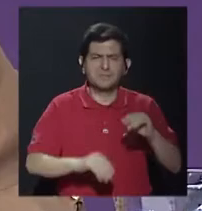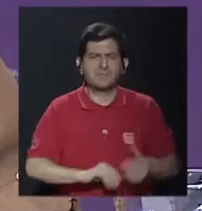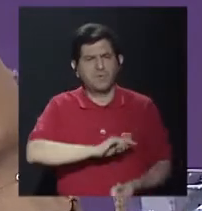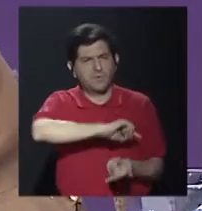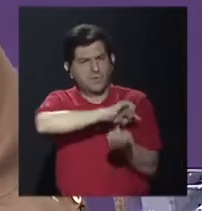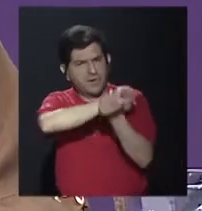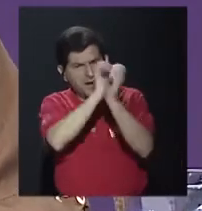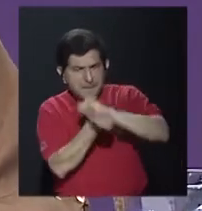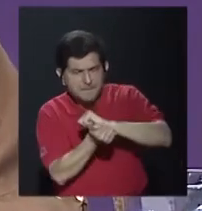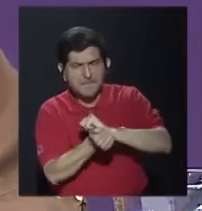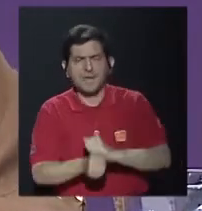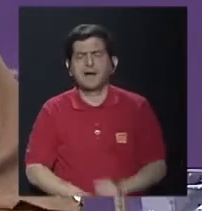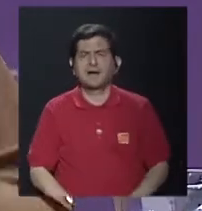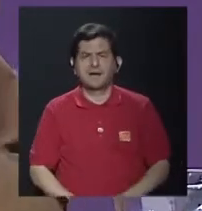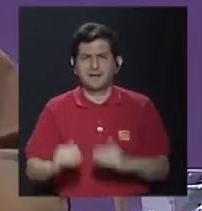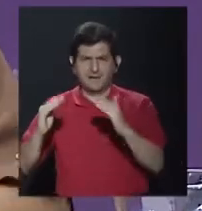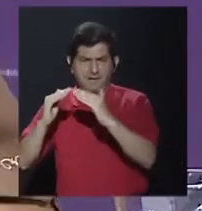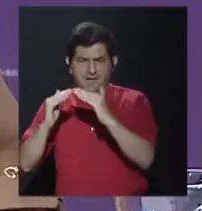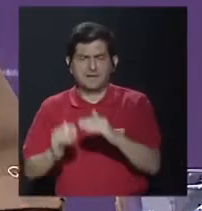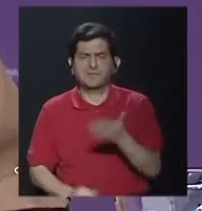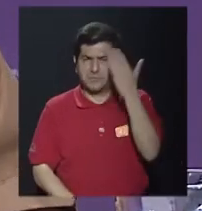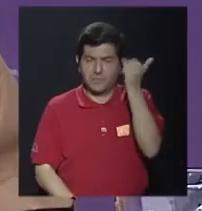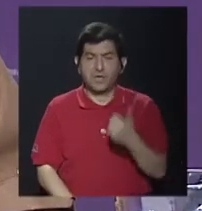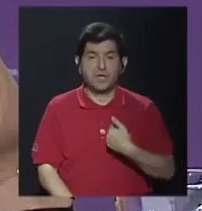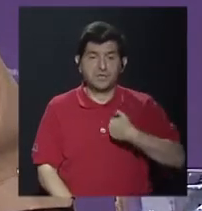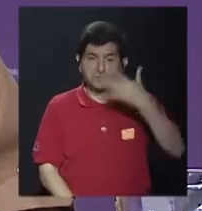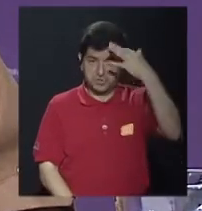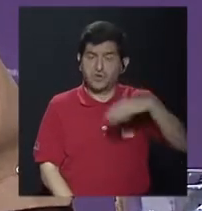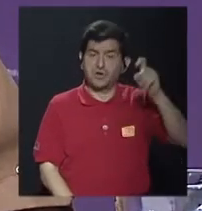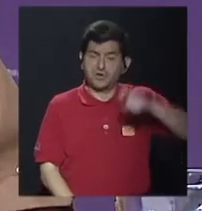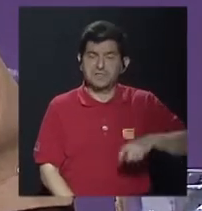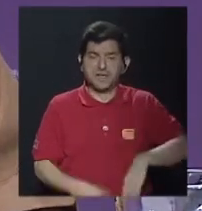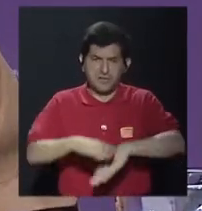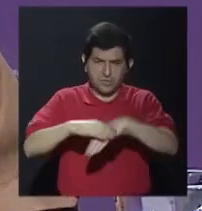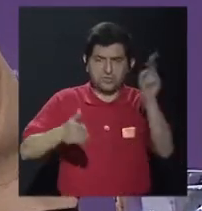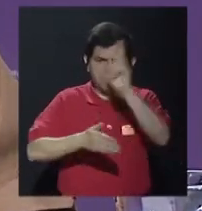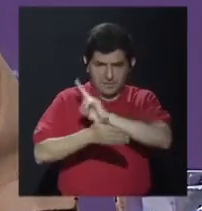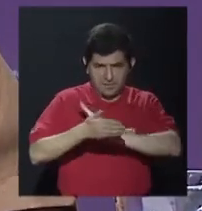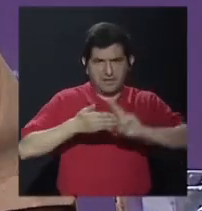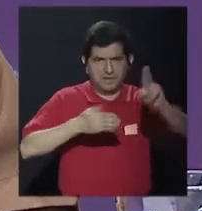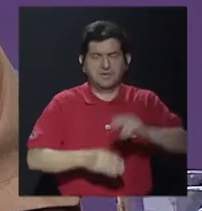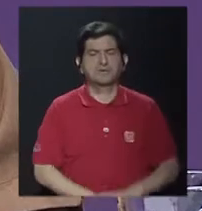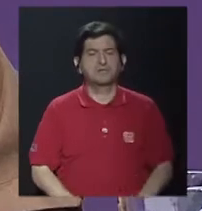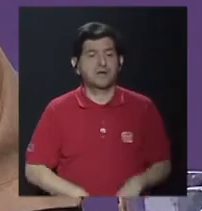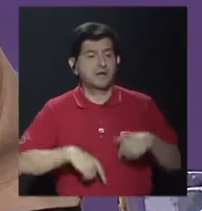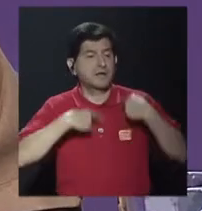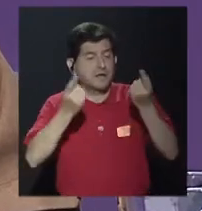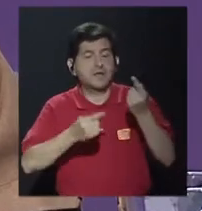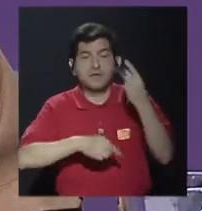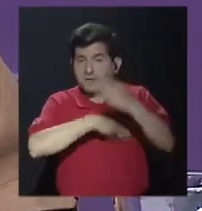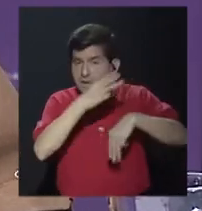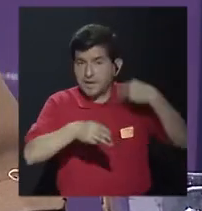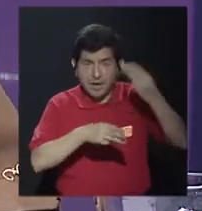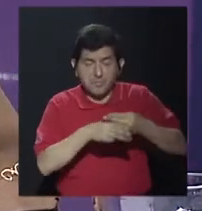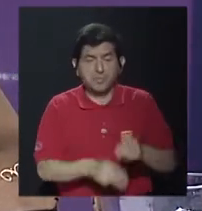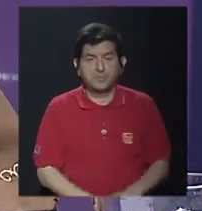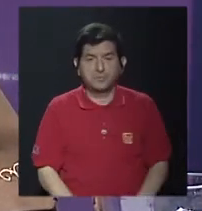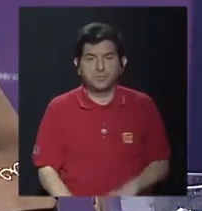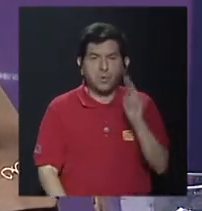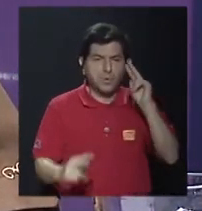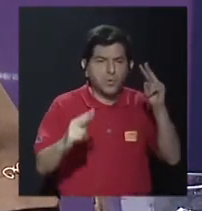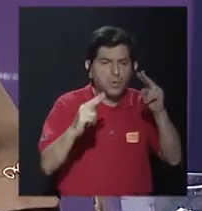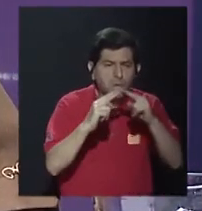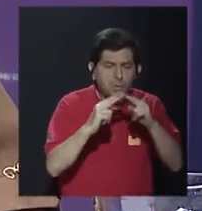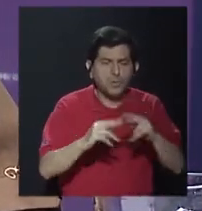necesario sacar a la academia de estas cuatro paredes, ¿verdad?, y llevarla por el mundo, ¿verdad?, que conozca, que